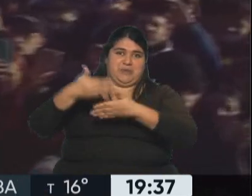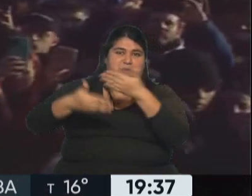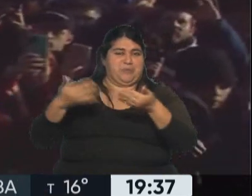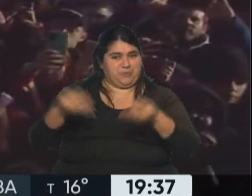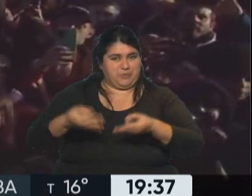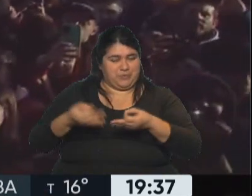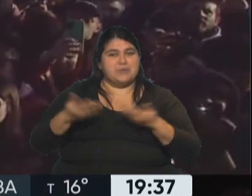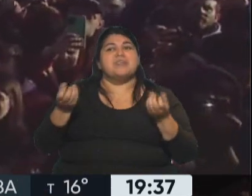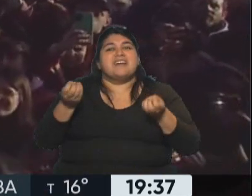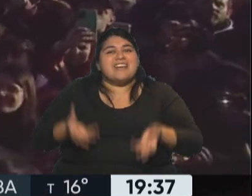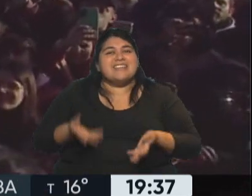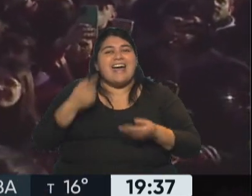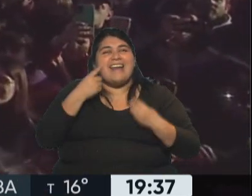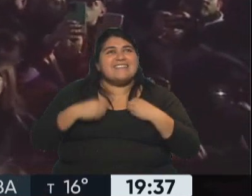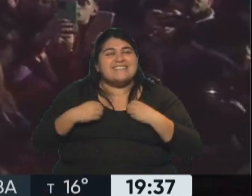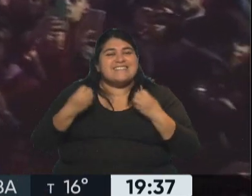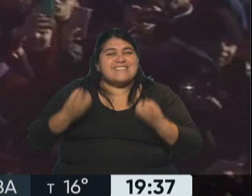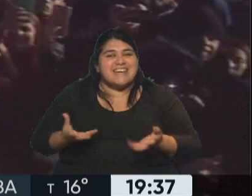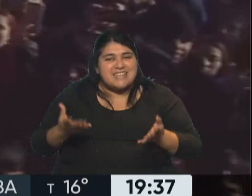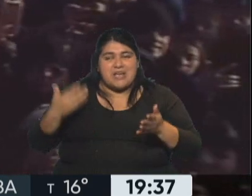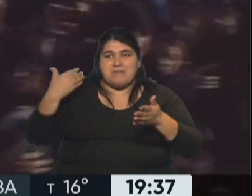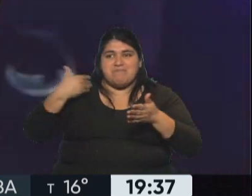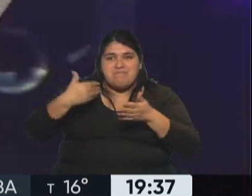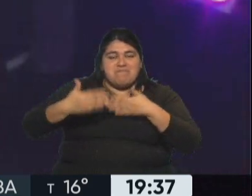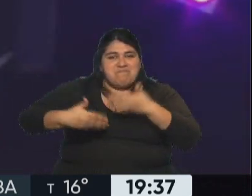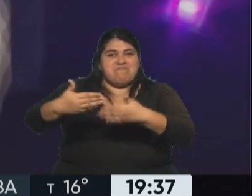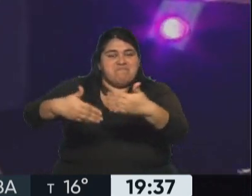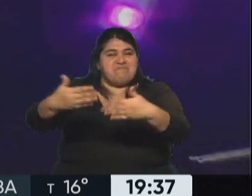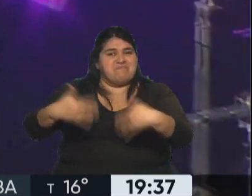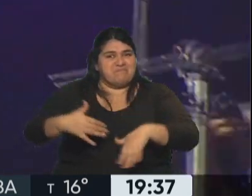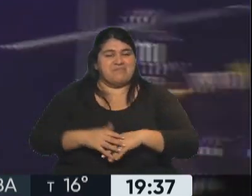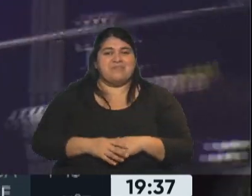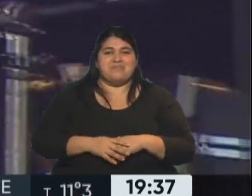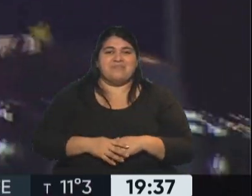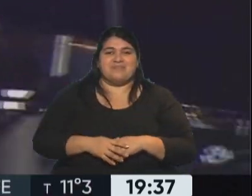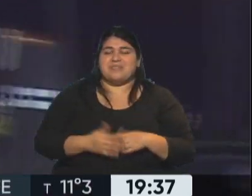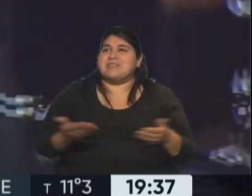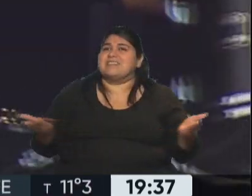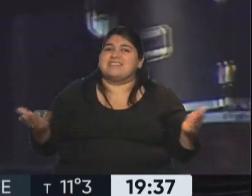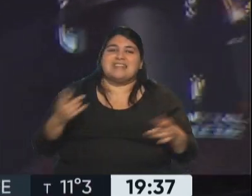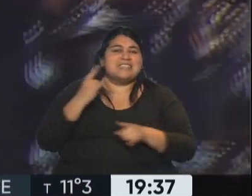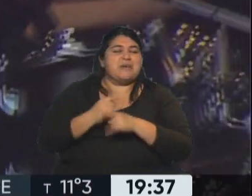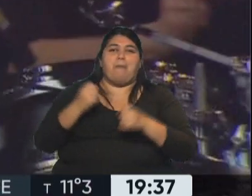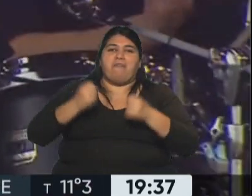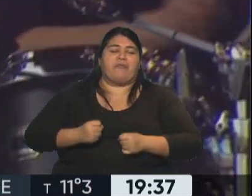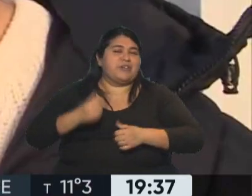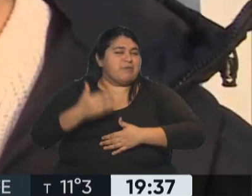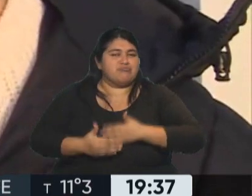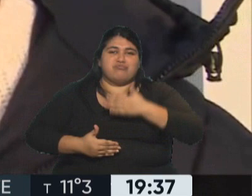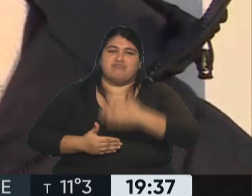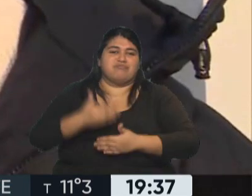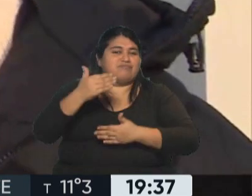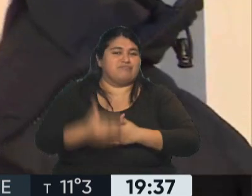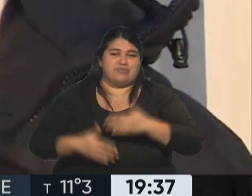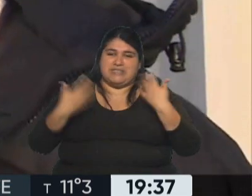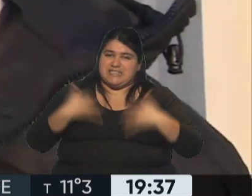ese Luna tremendo Cómo cómo te ves cómo te ves reflejado en estos pasos que das en tu carrera cada vez más firme eso paso firme es un proceso siempre digo que que